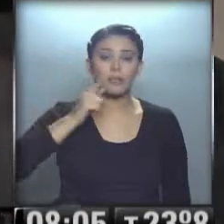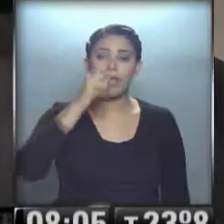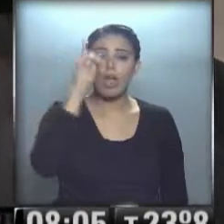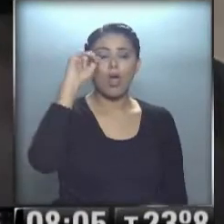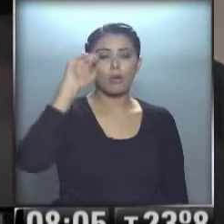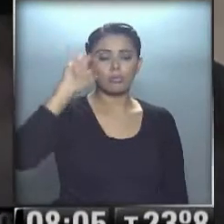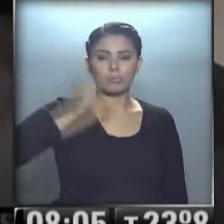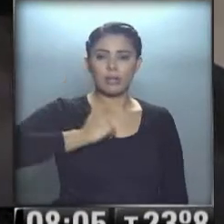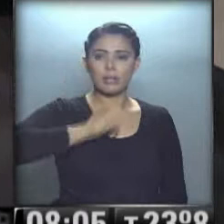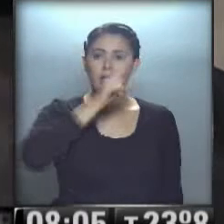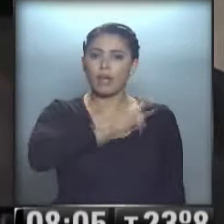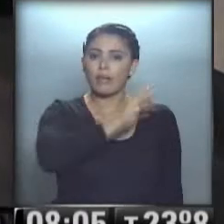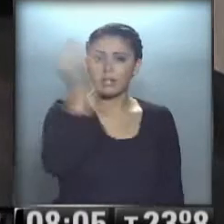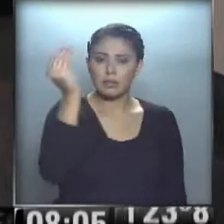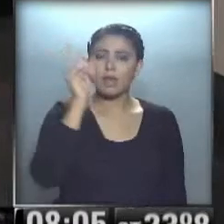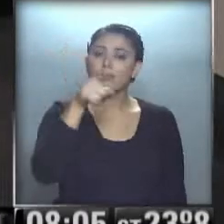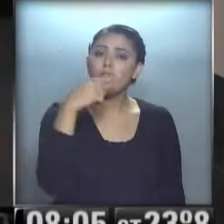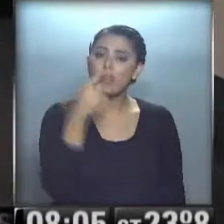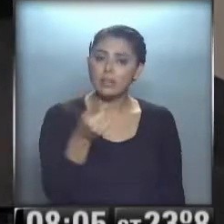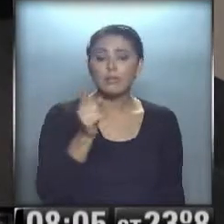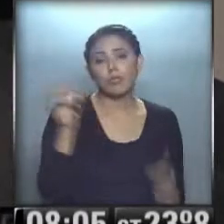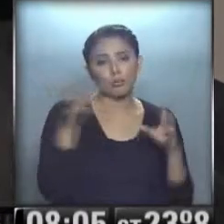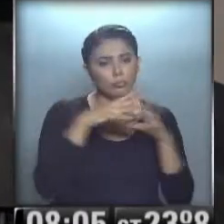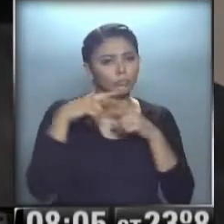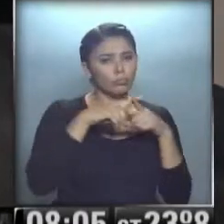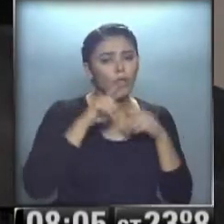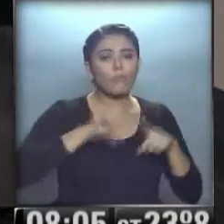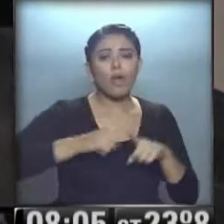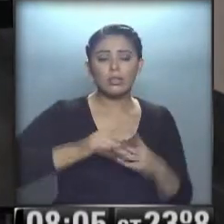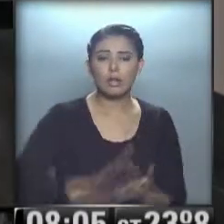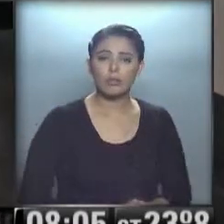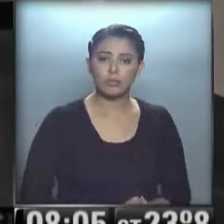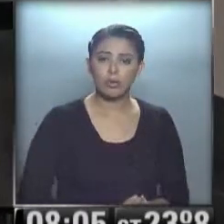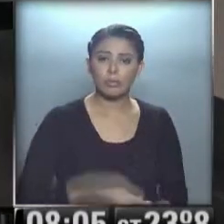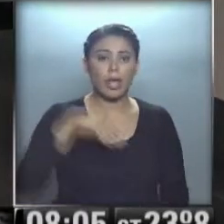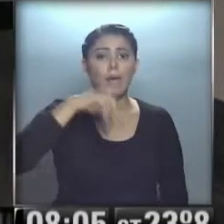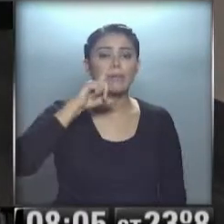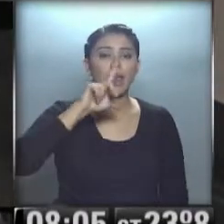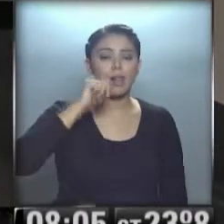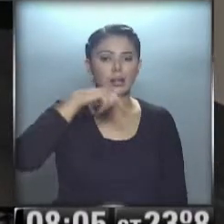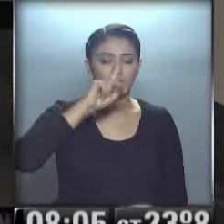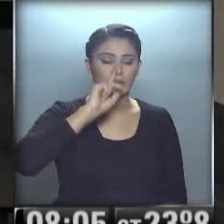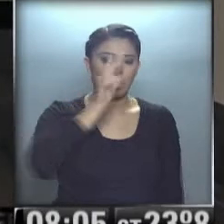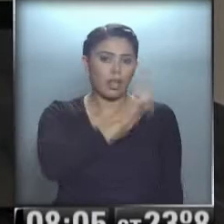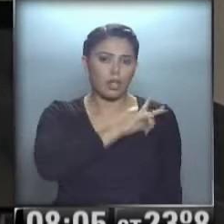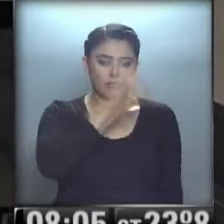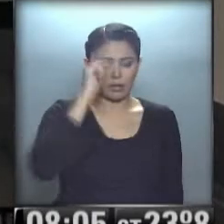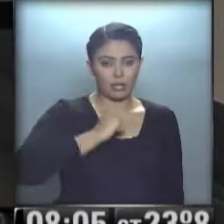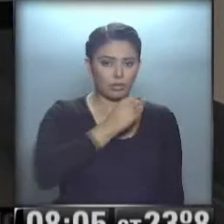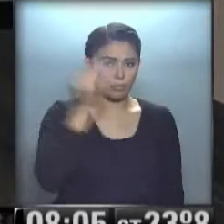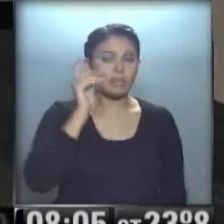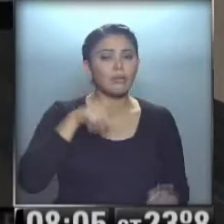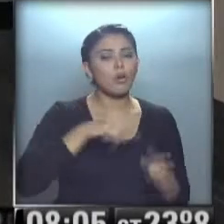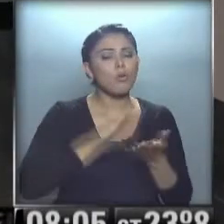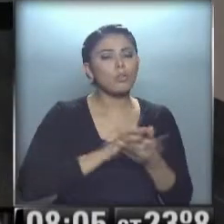las fuerzas armadas vos bien estás señalando y el debate político que tuvo que ver con el ascenso del jefe del ejército césar milani hablamos con